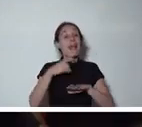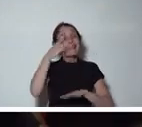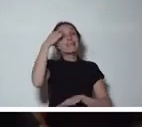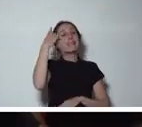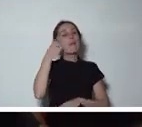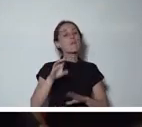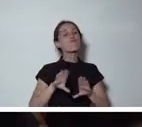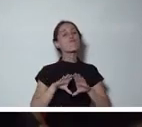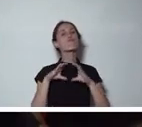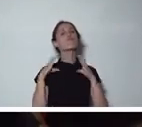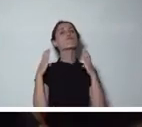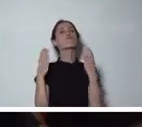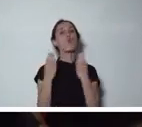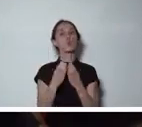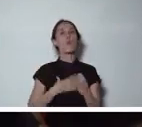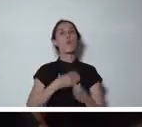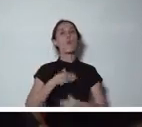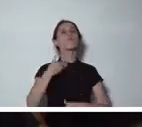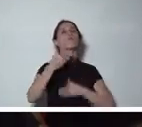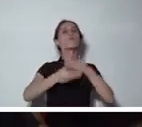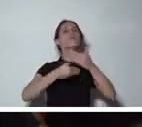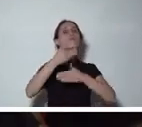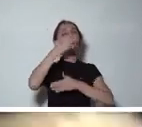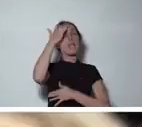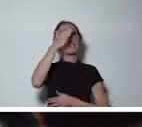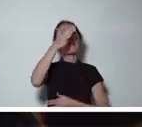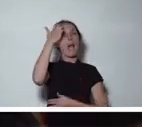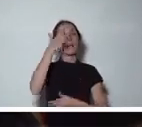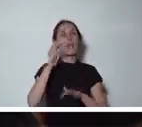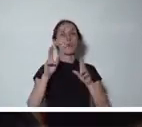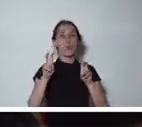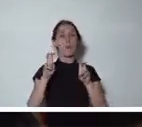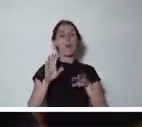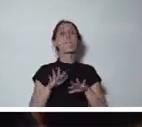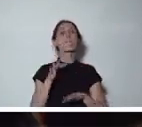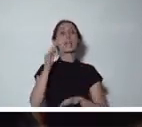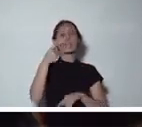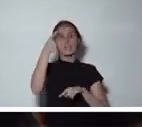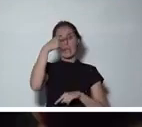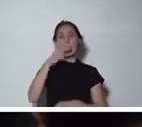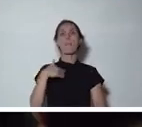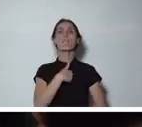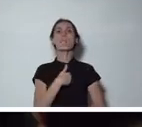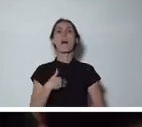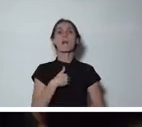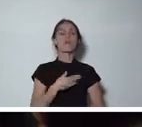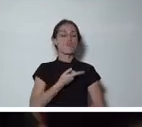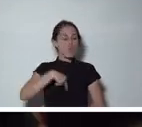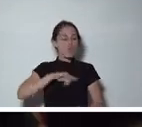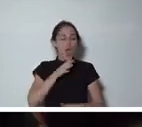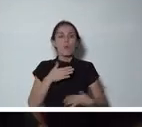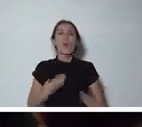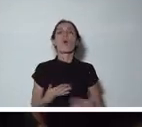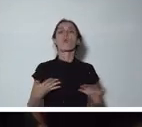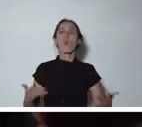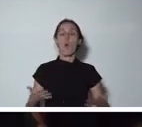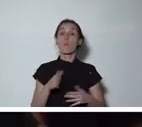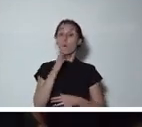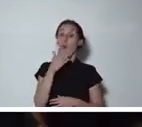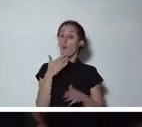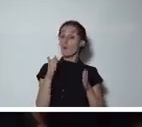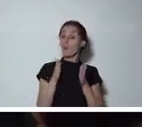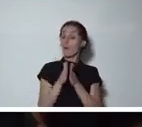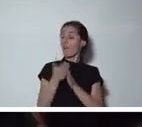imaginando y también por tanto para entender qué tareas tenemos hoy ahora porque otras han peleado hoy nosotras podemos estar